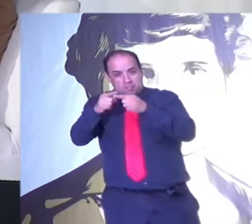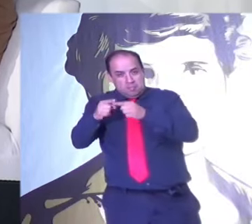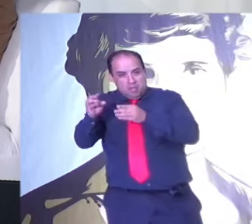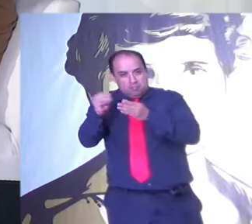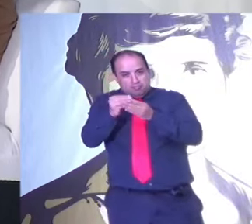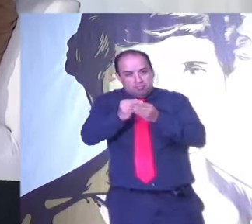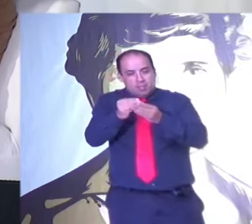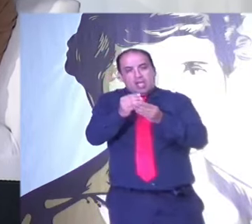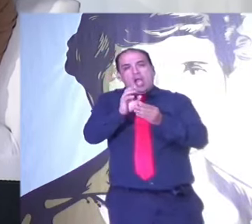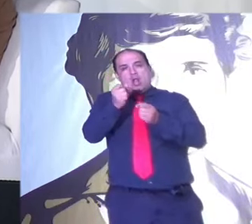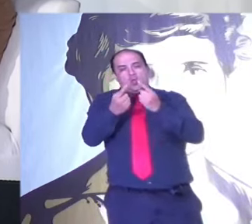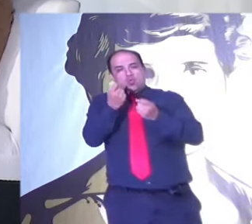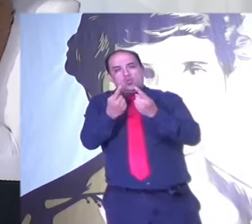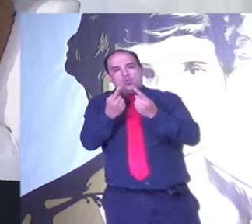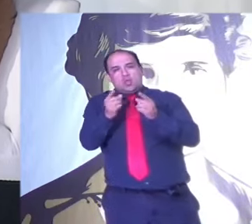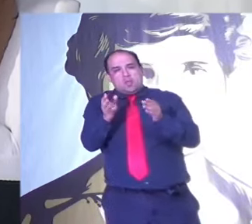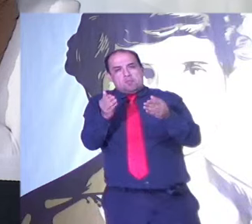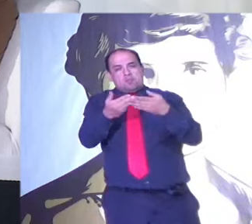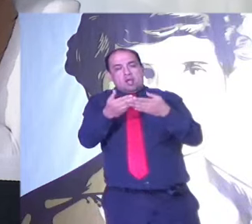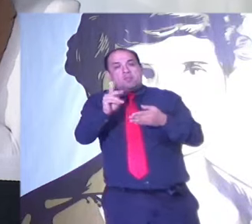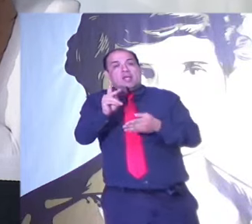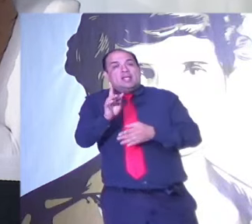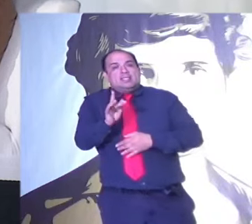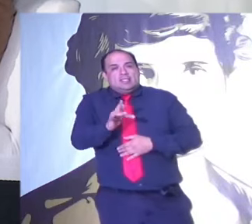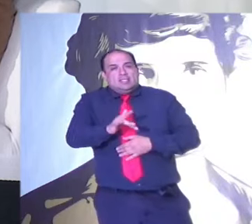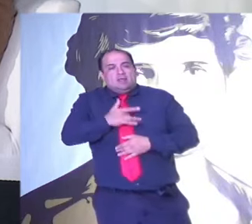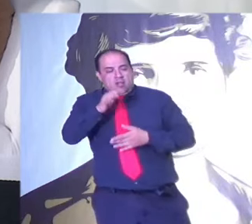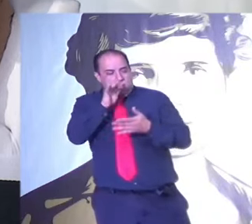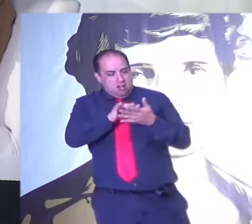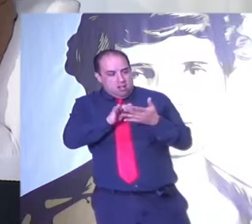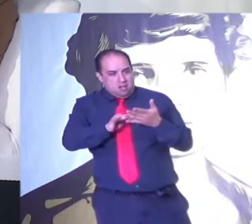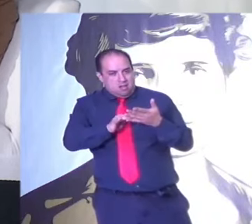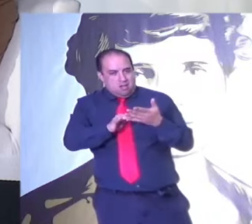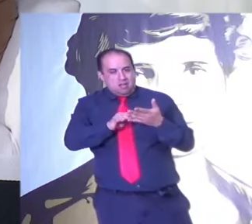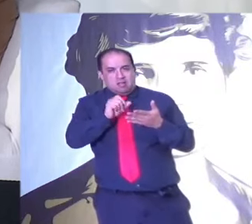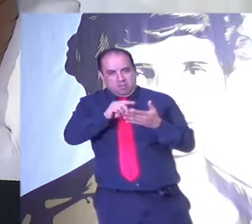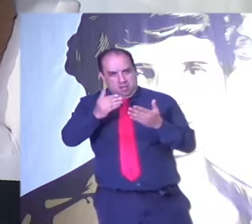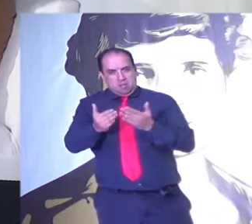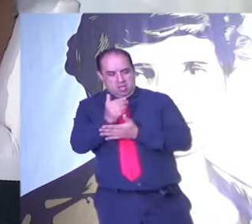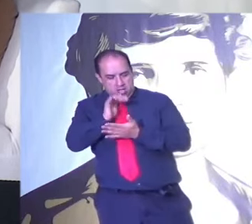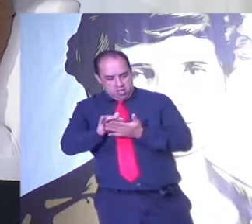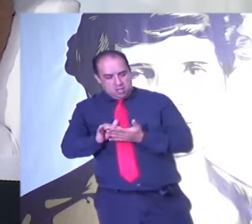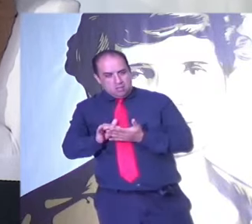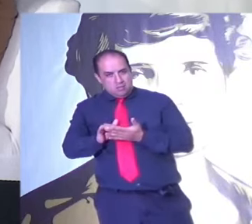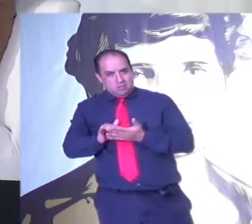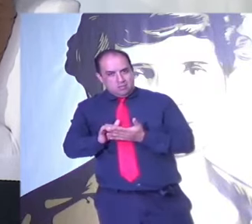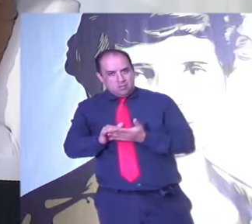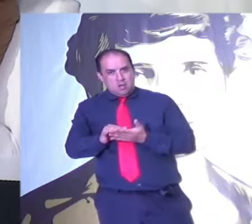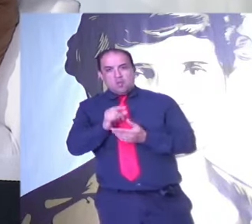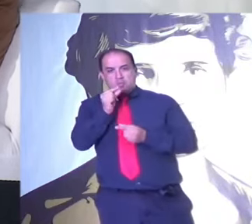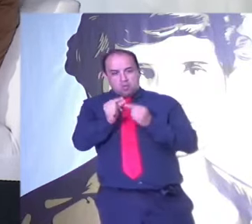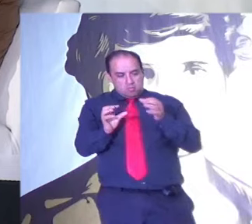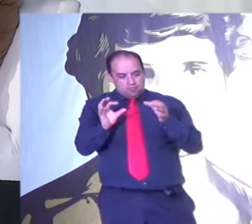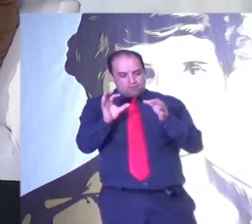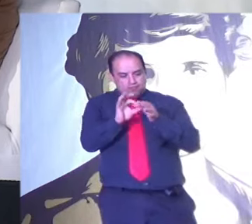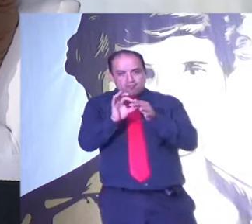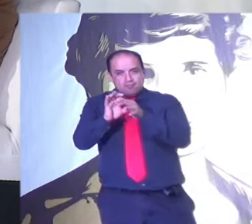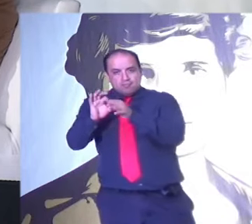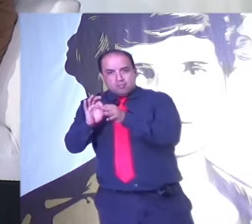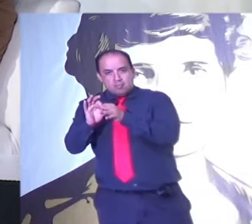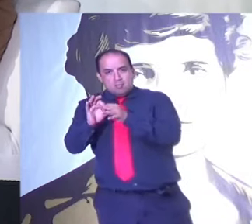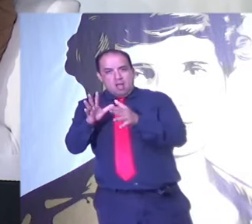pero la sensación de la lectura, y ahora que lo releí hoy de corrido en la mañana, es que los fuiste engarzando. Hay una voluntad de